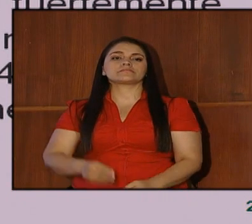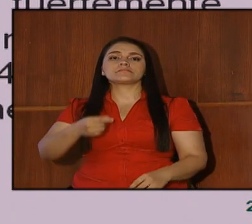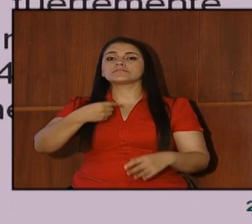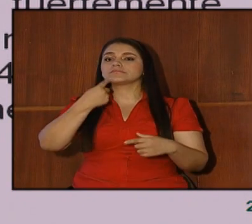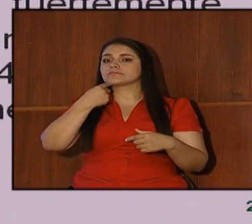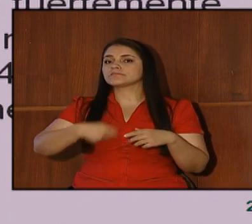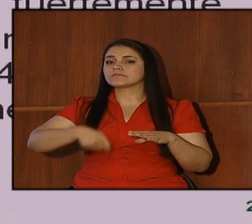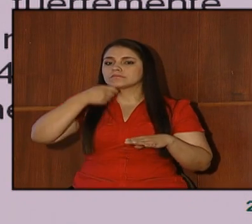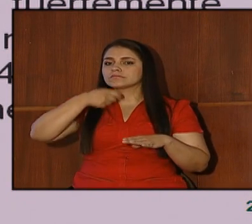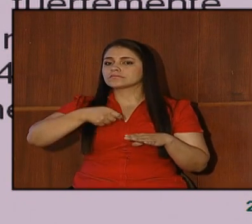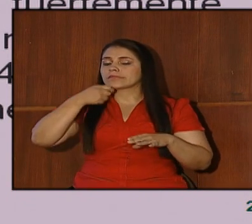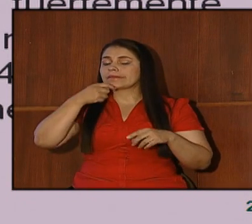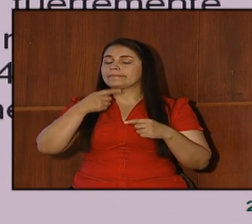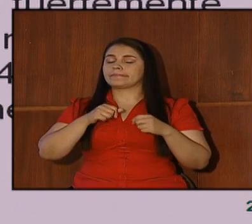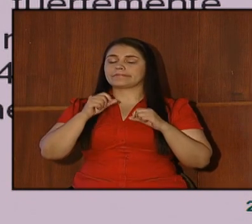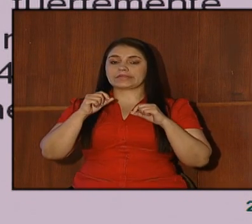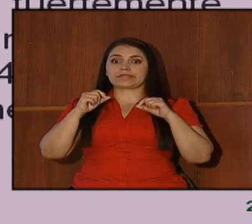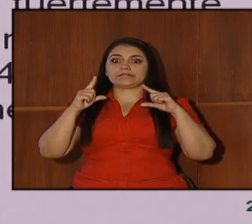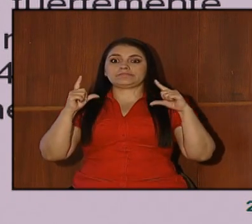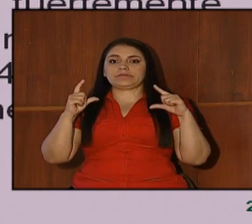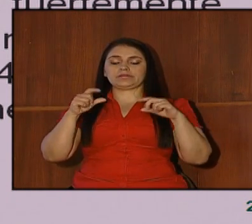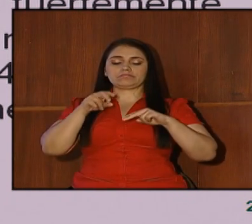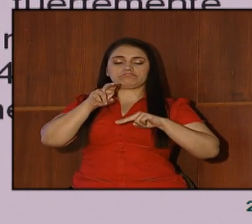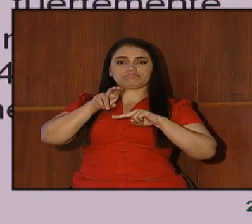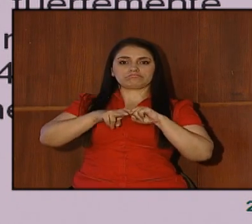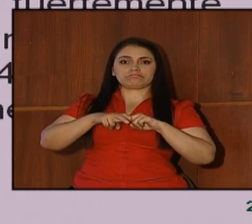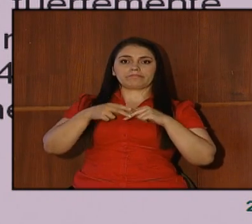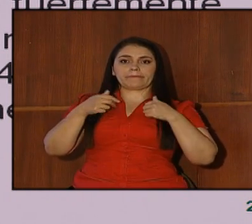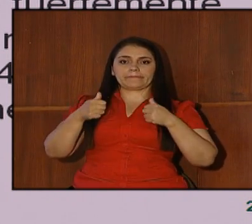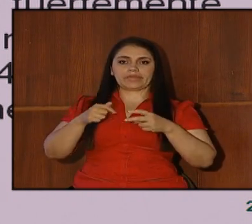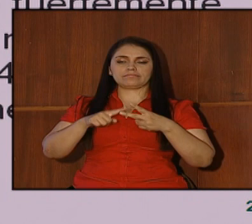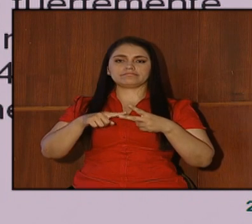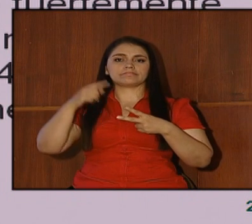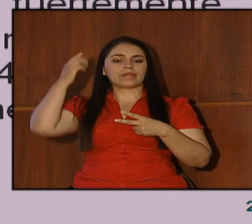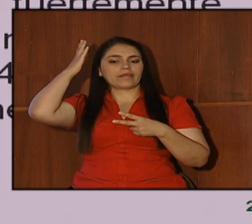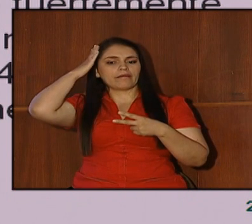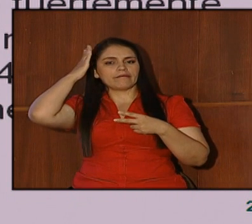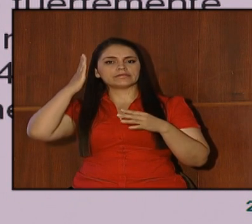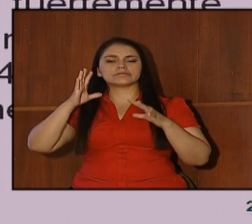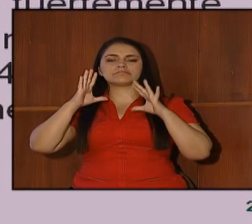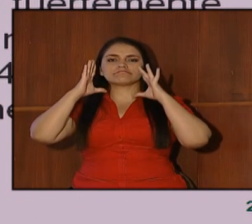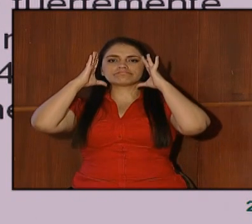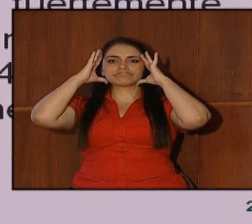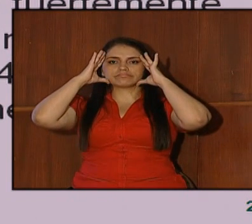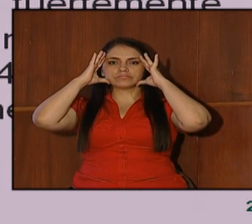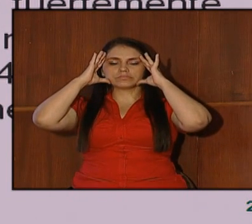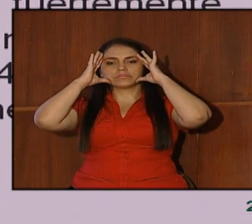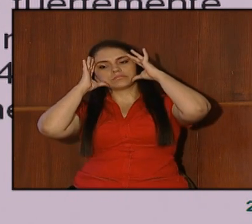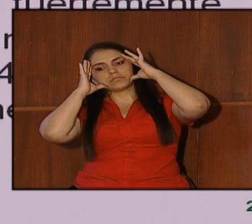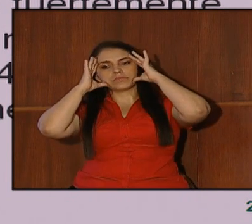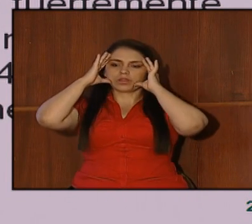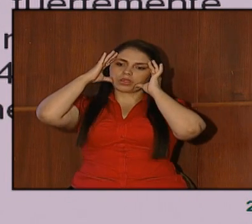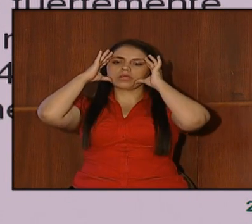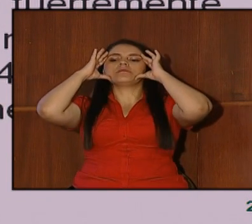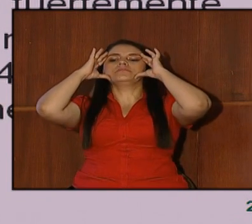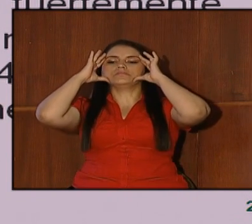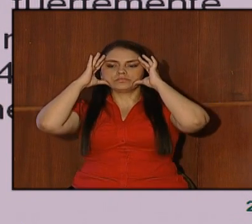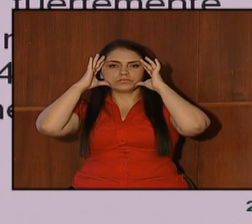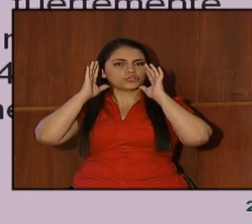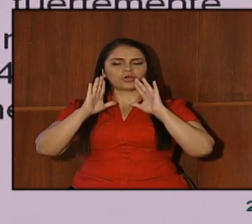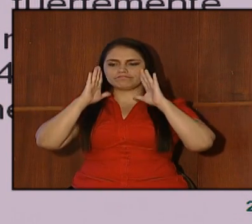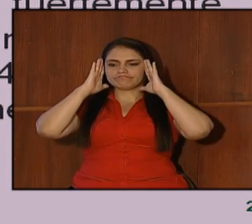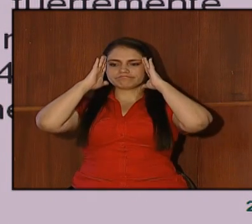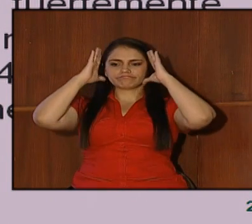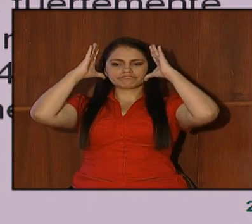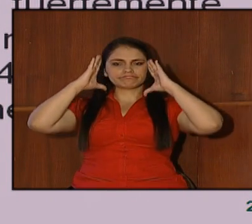ese paciente tiene que estar despierto, bien sentado, la cabeza debe de estar en posición neutra, es decir, la cabeza no puede estar hacia atrás, porque